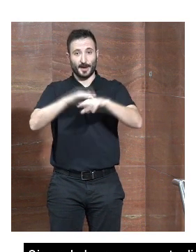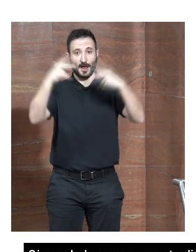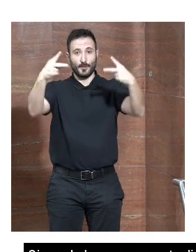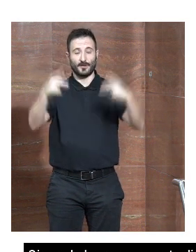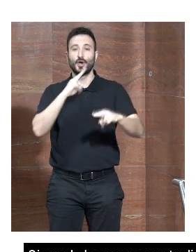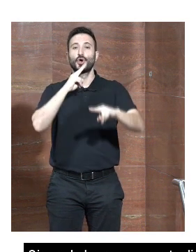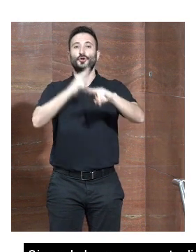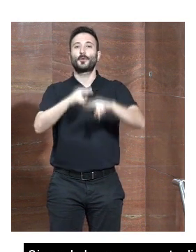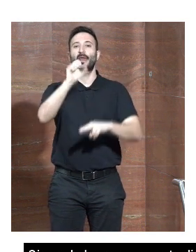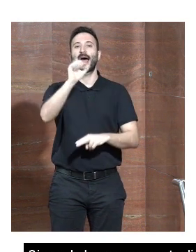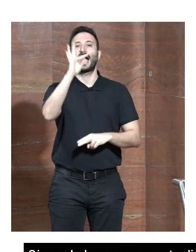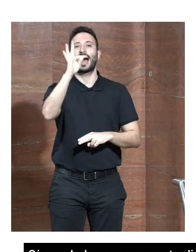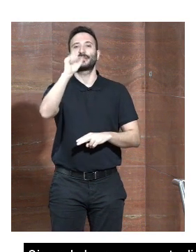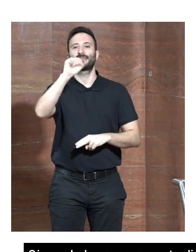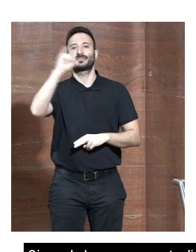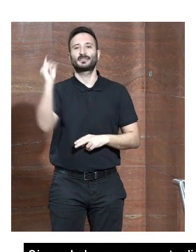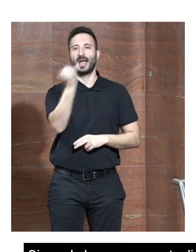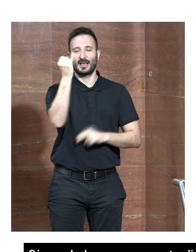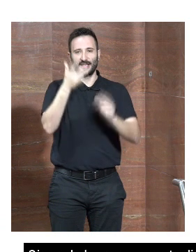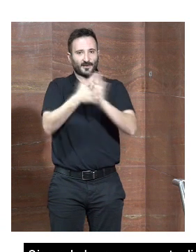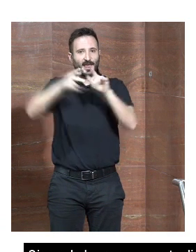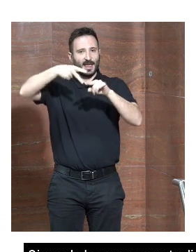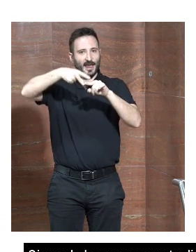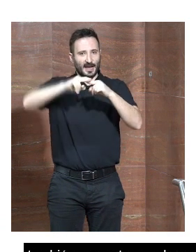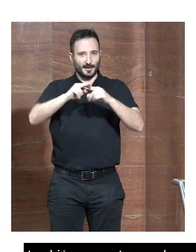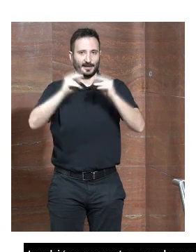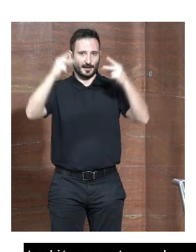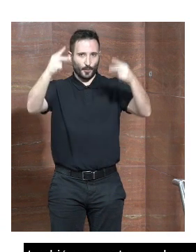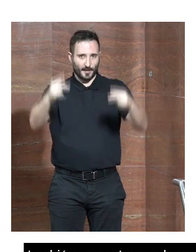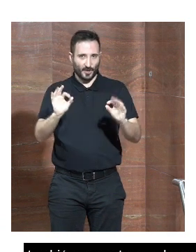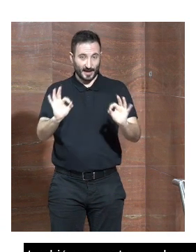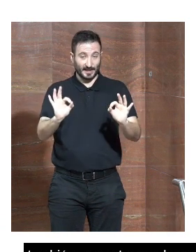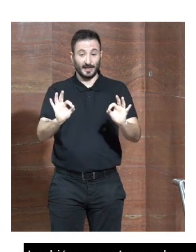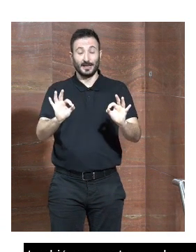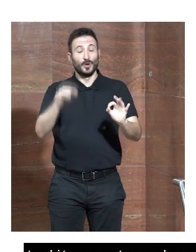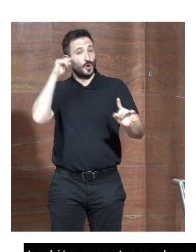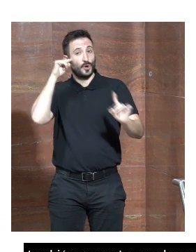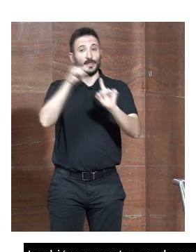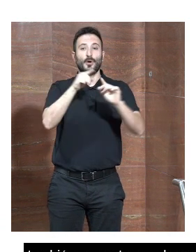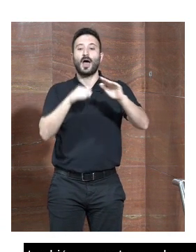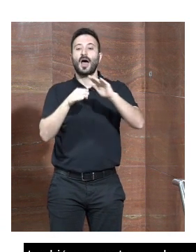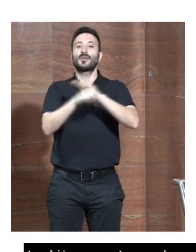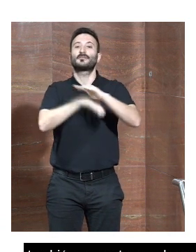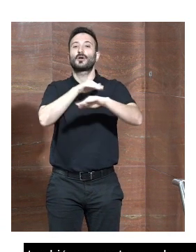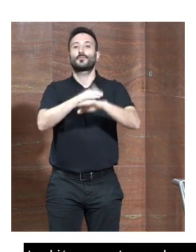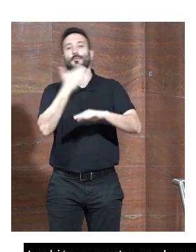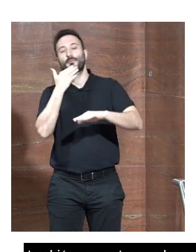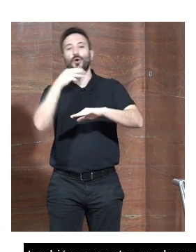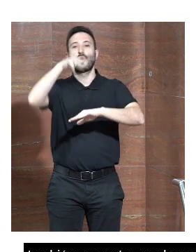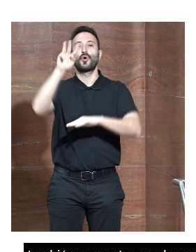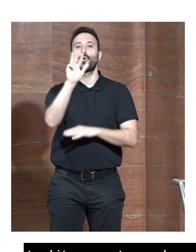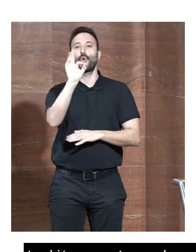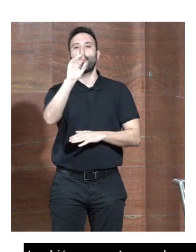el ATAG, ¿vale? Herramientas de autor, básicamente, que vela por eso, porque herramientas como WordPress